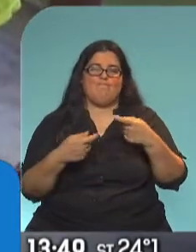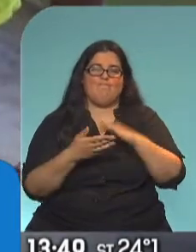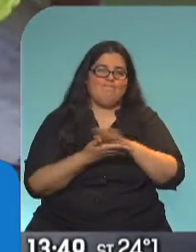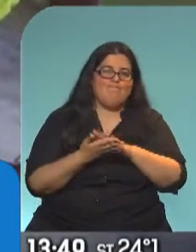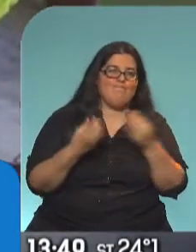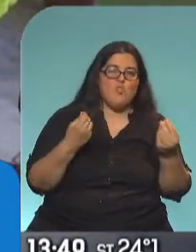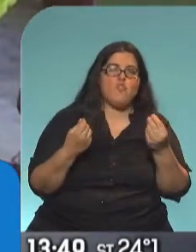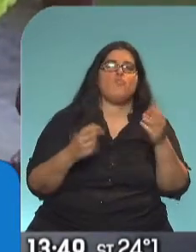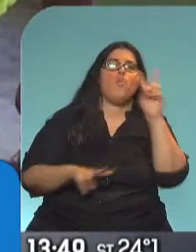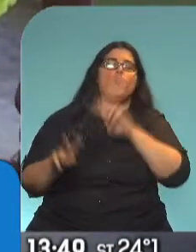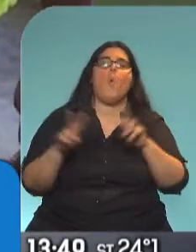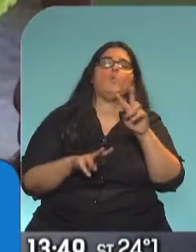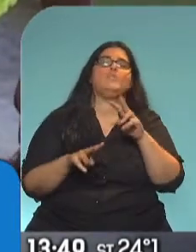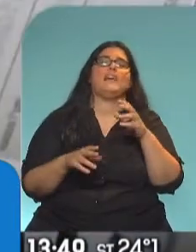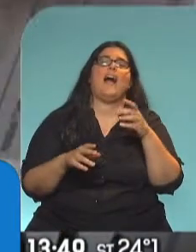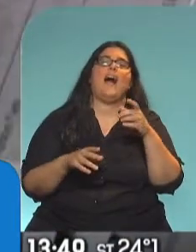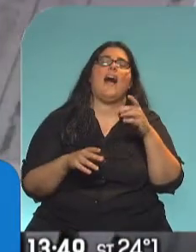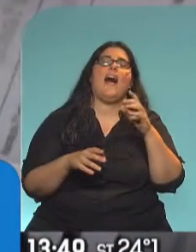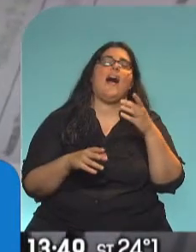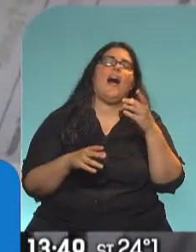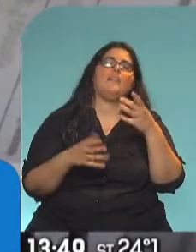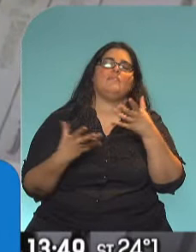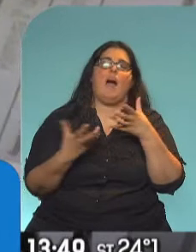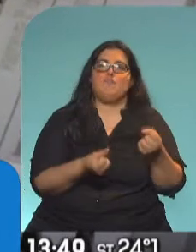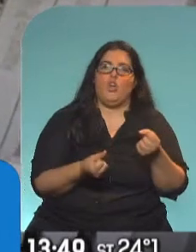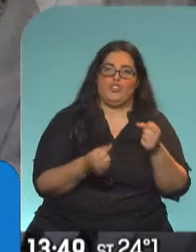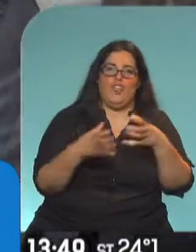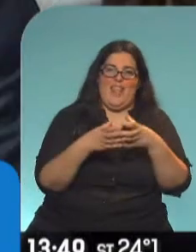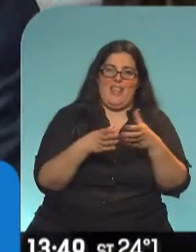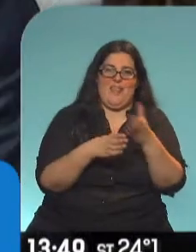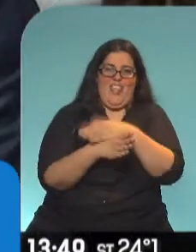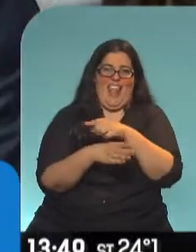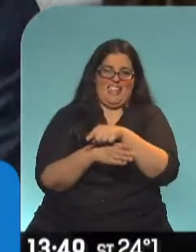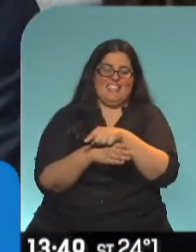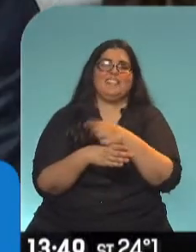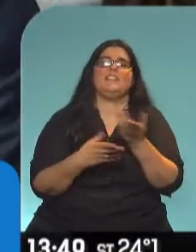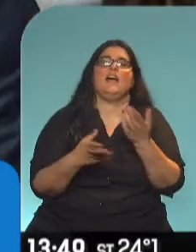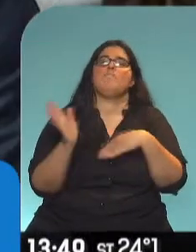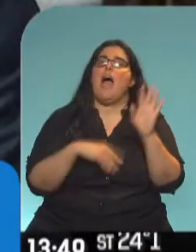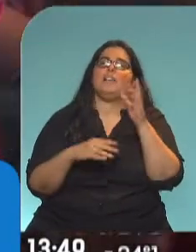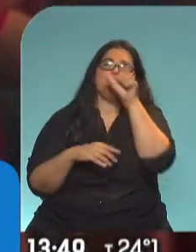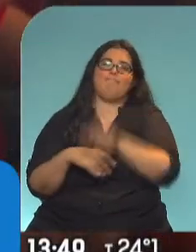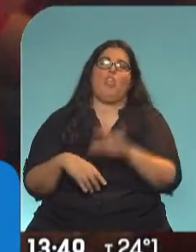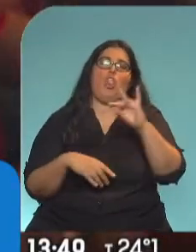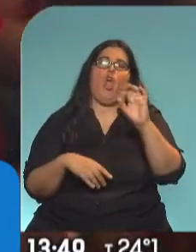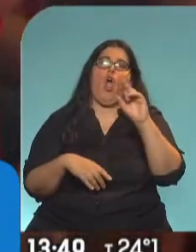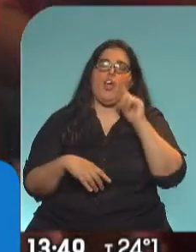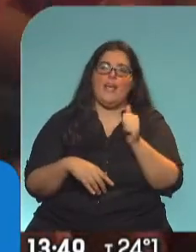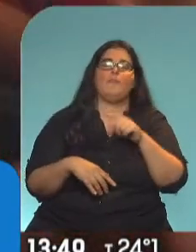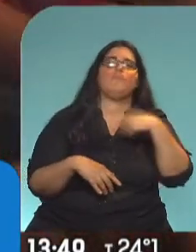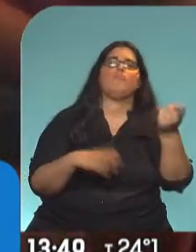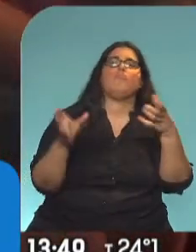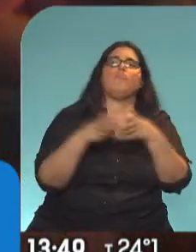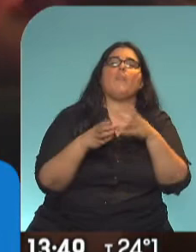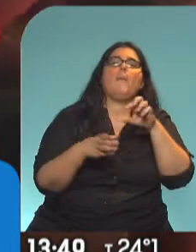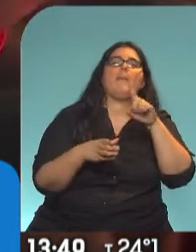buscará aliados dentro de la derecha, espacio en el que con más claridad se proyecta Doria. Por otra parte, el PT de Lula